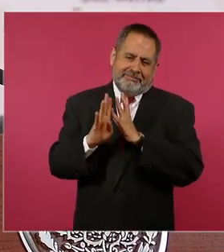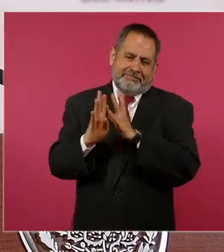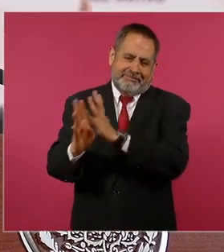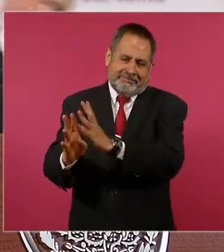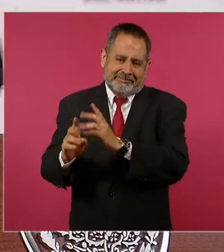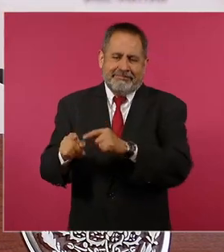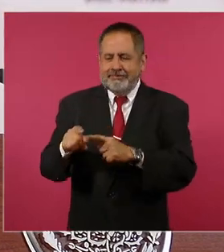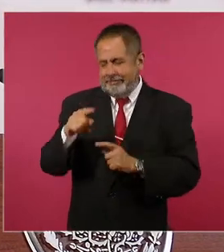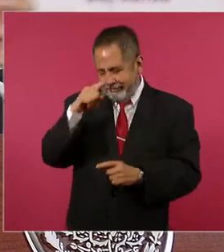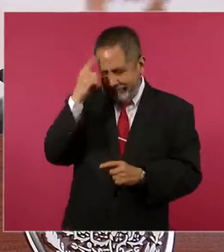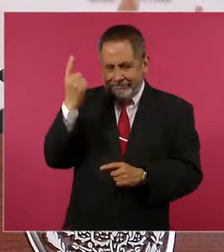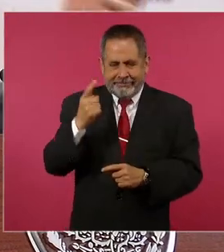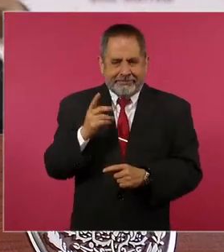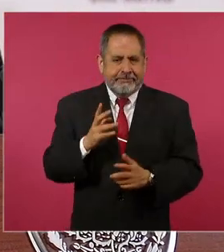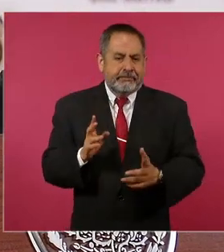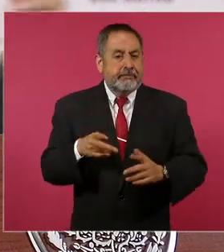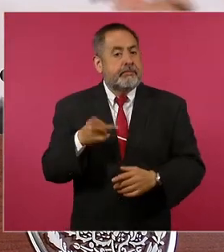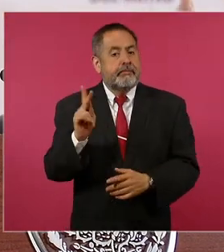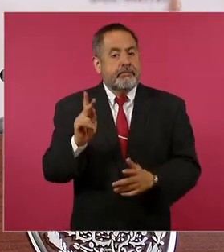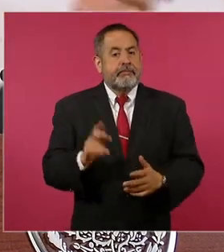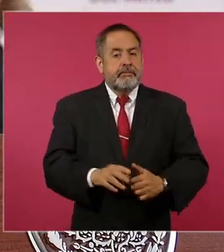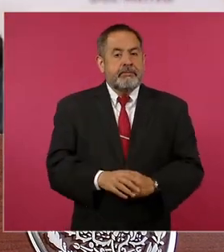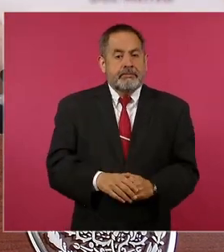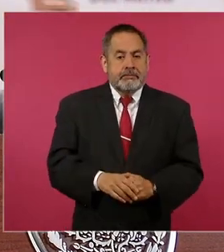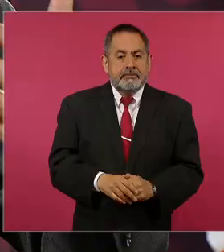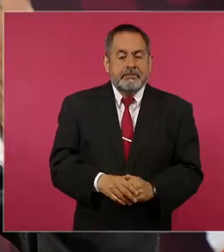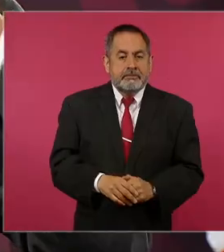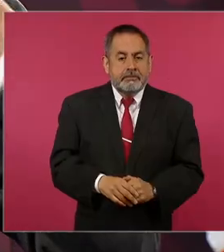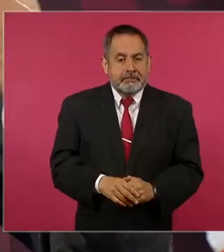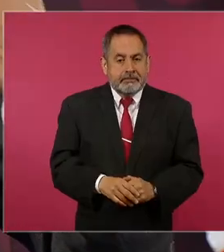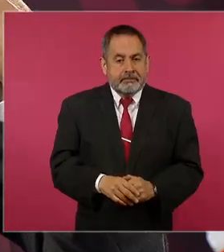pero me